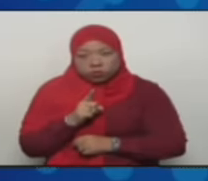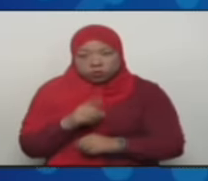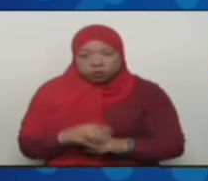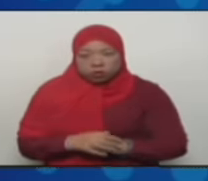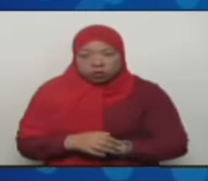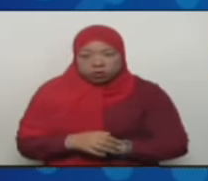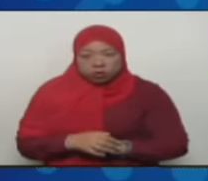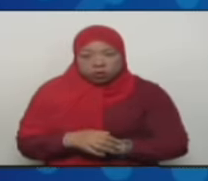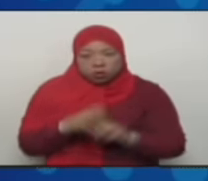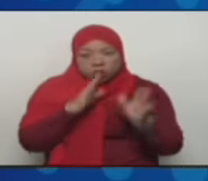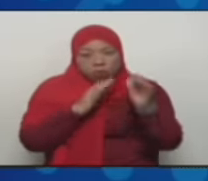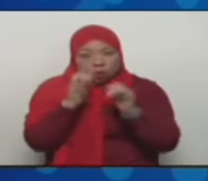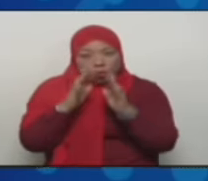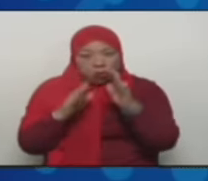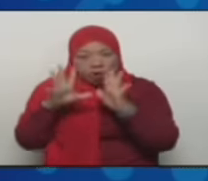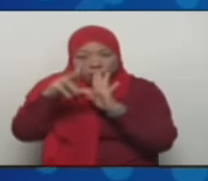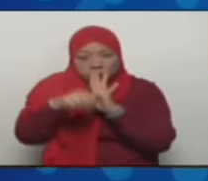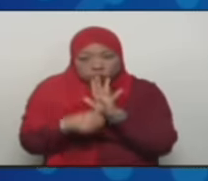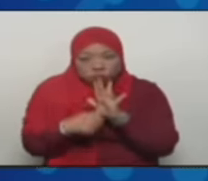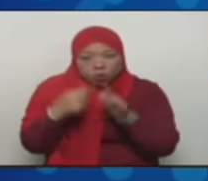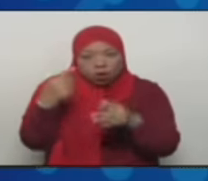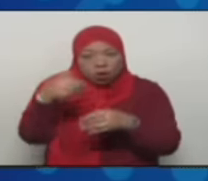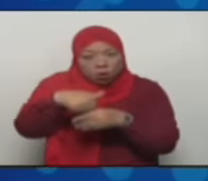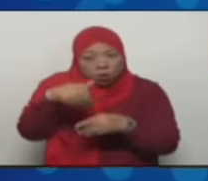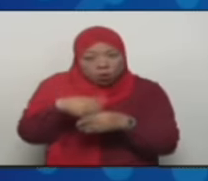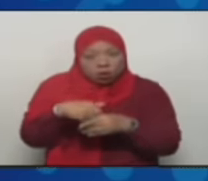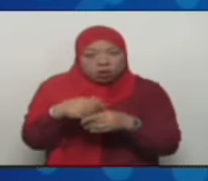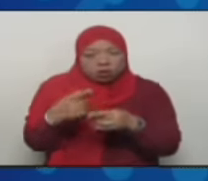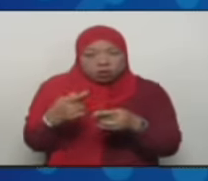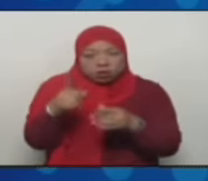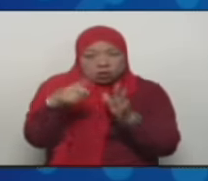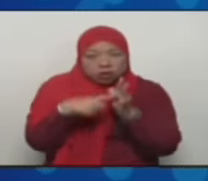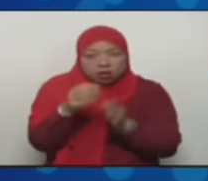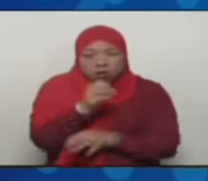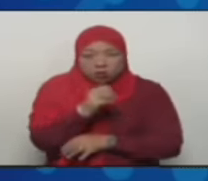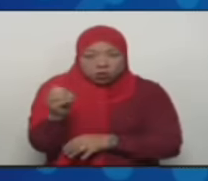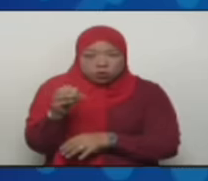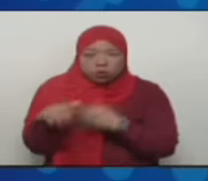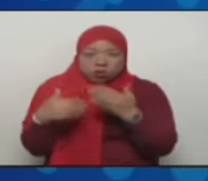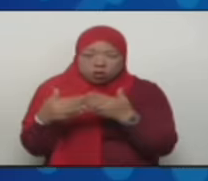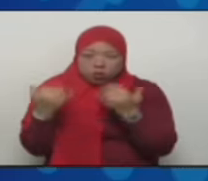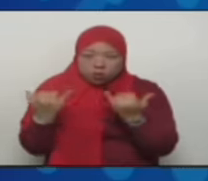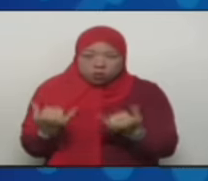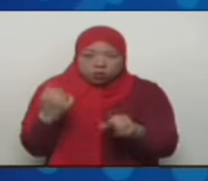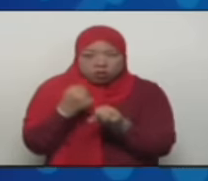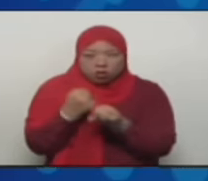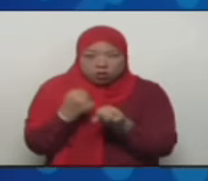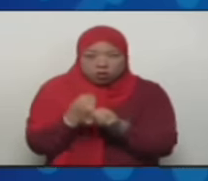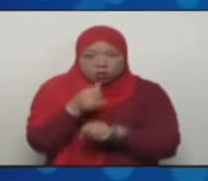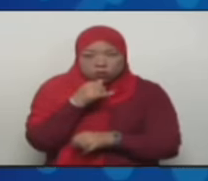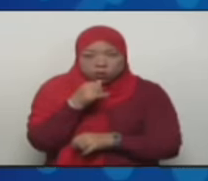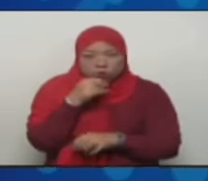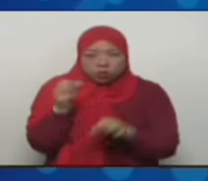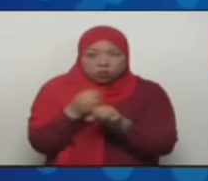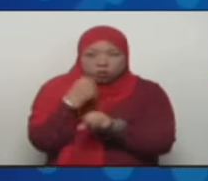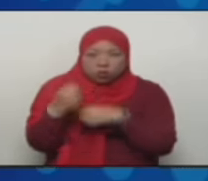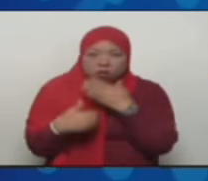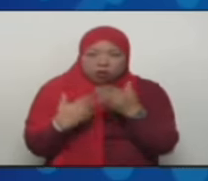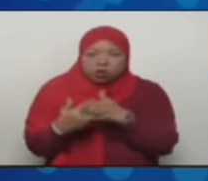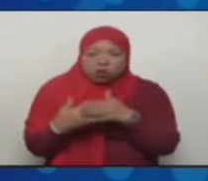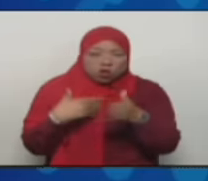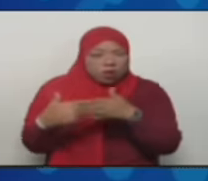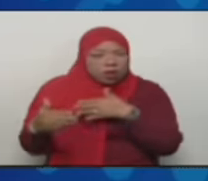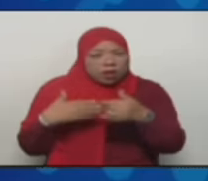Esa biblioteca de hackeo, tienen una y tienen mil. Y por internet hacen lo que le da la gana con el